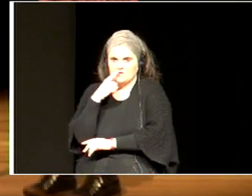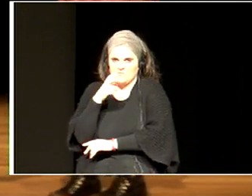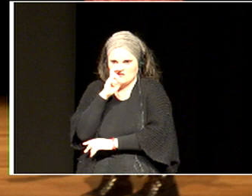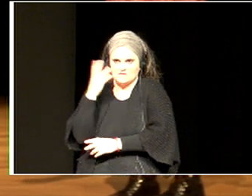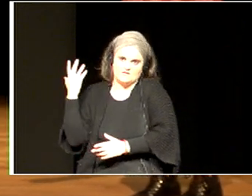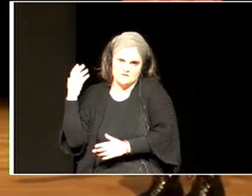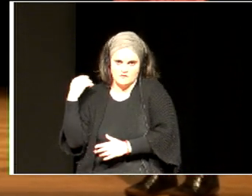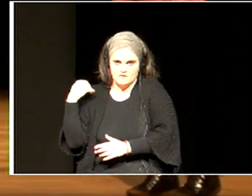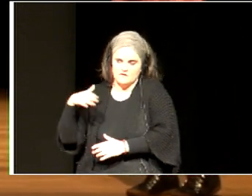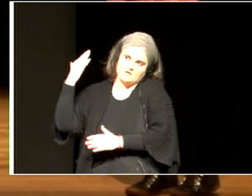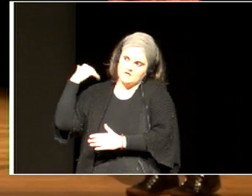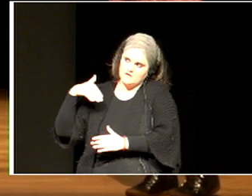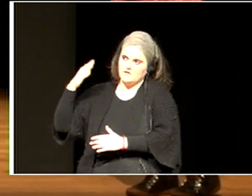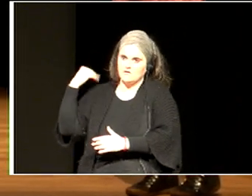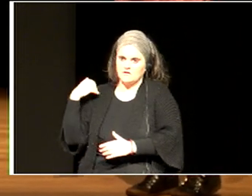hablando del barroco